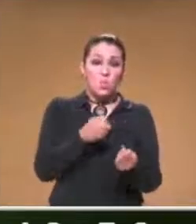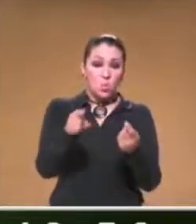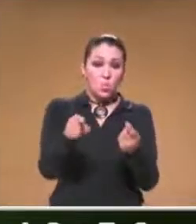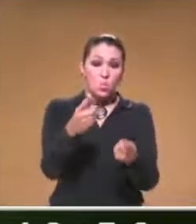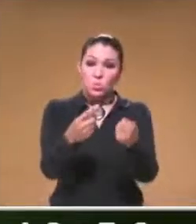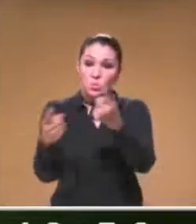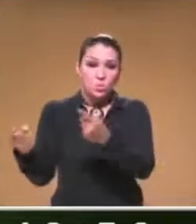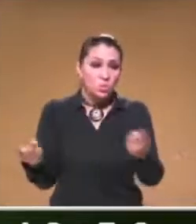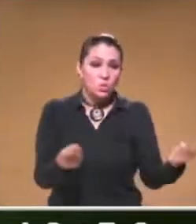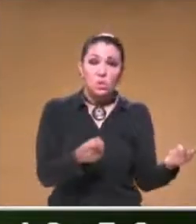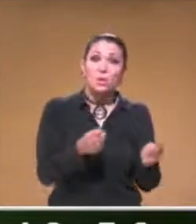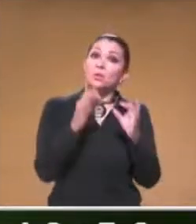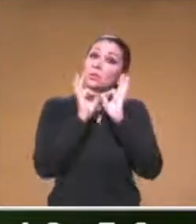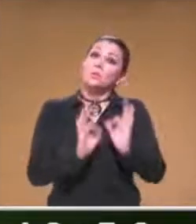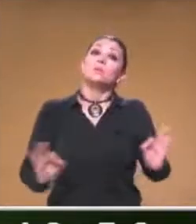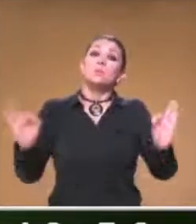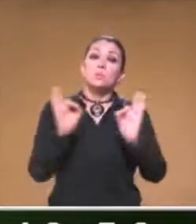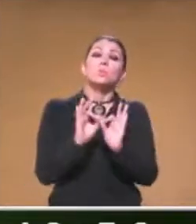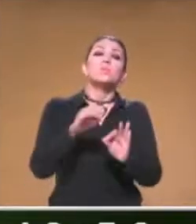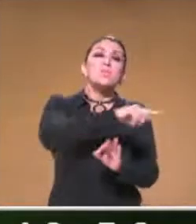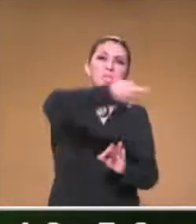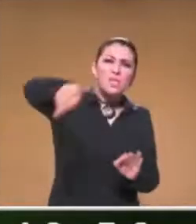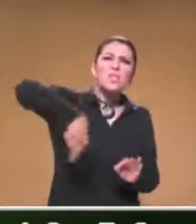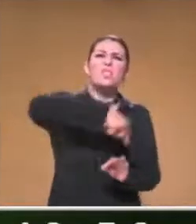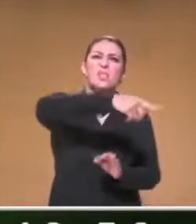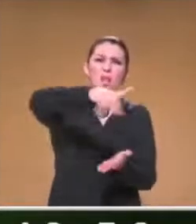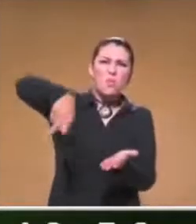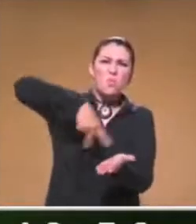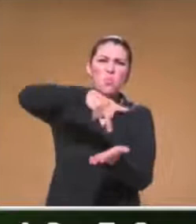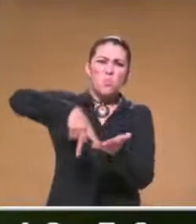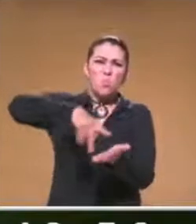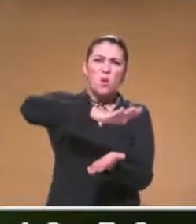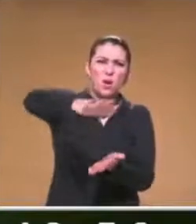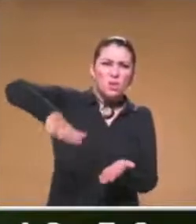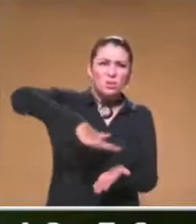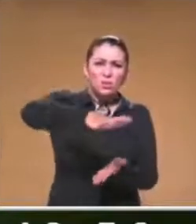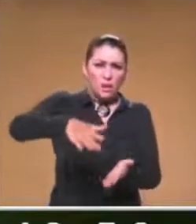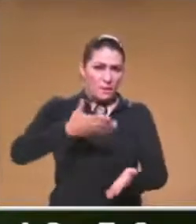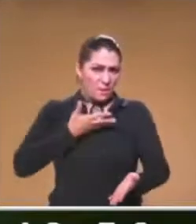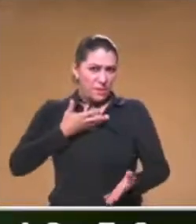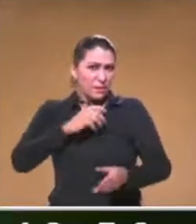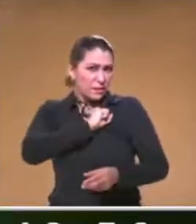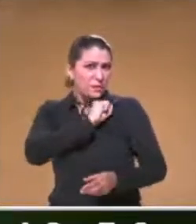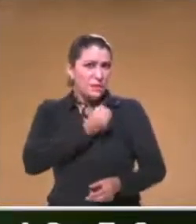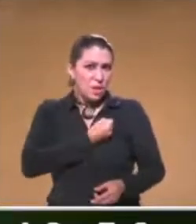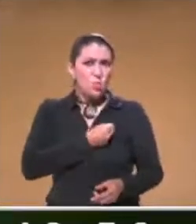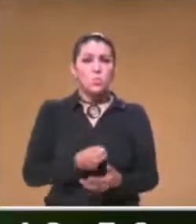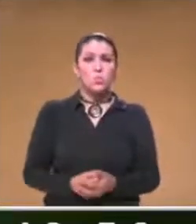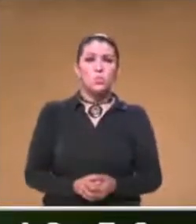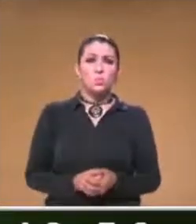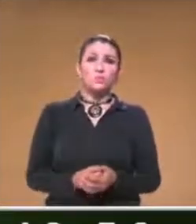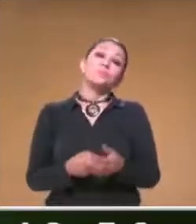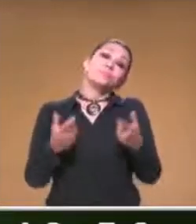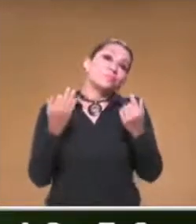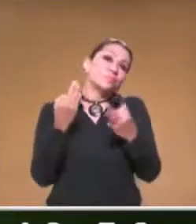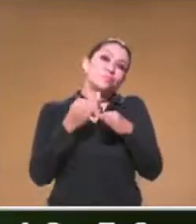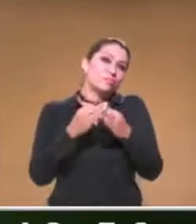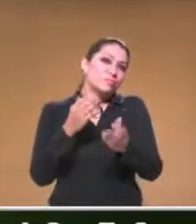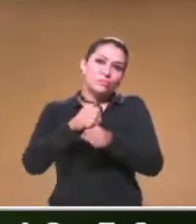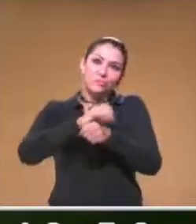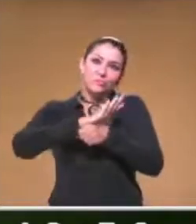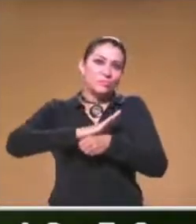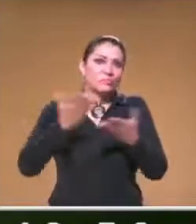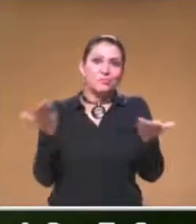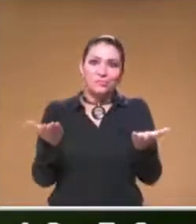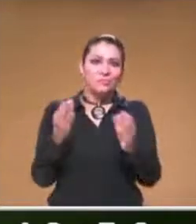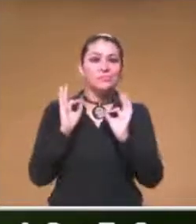nuestros médicos, enfermeras y trabajadores de los hospitales desarrollaron a lo largo de esta pandemia y siguen desarrollando todavía.